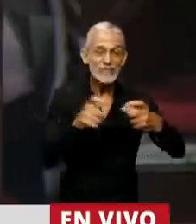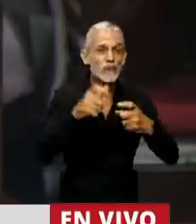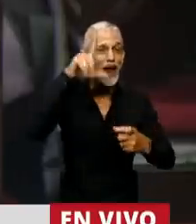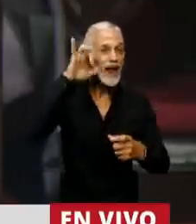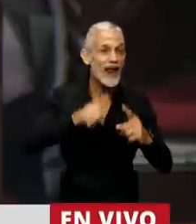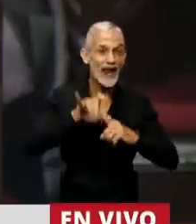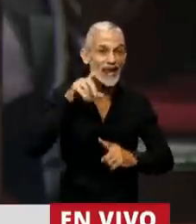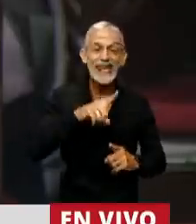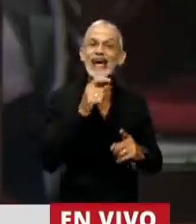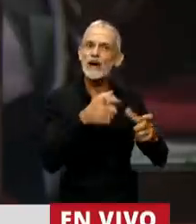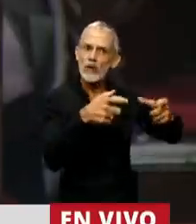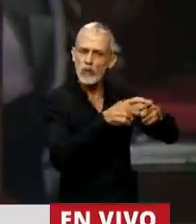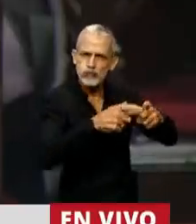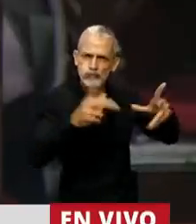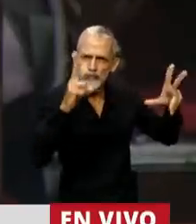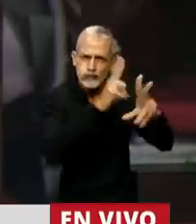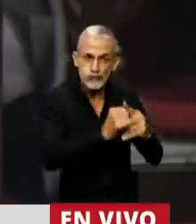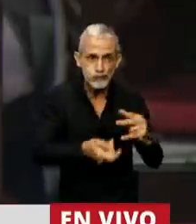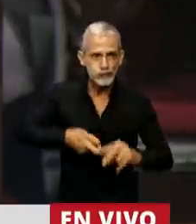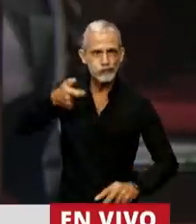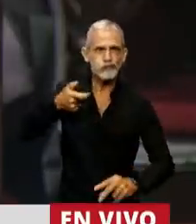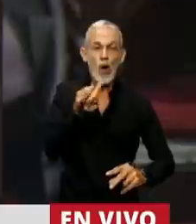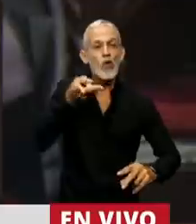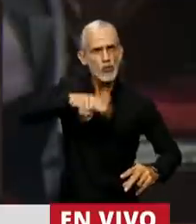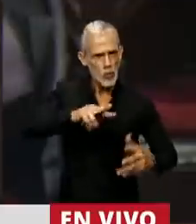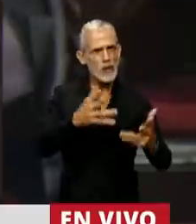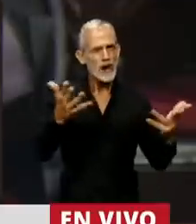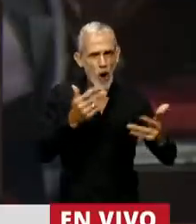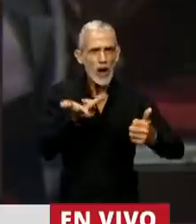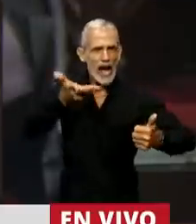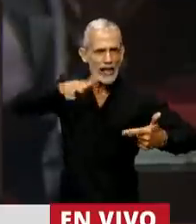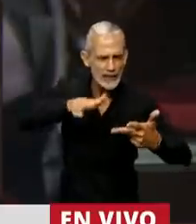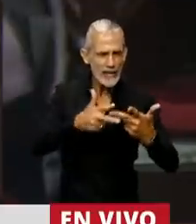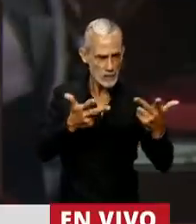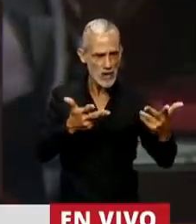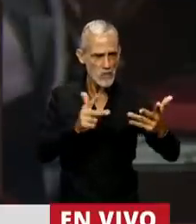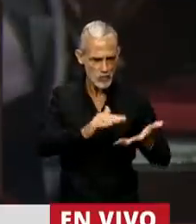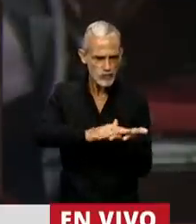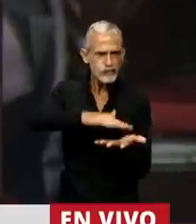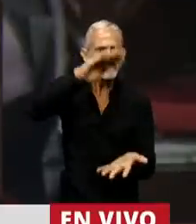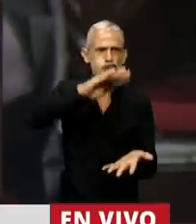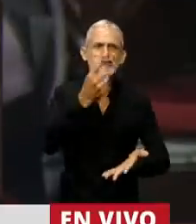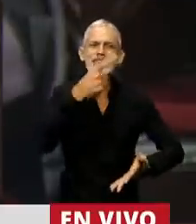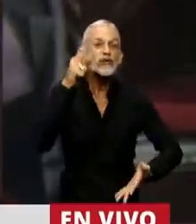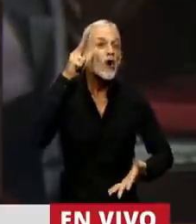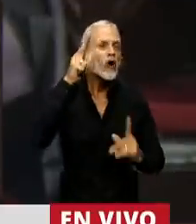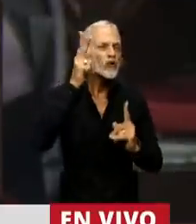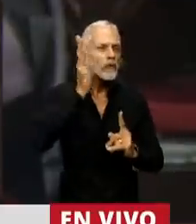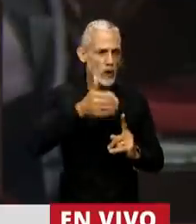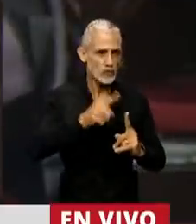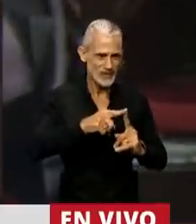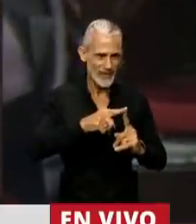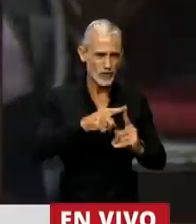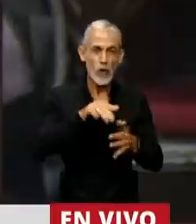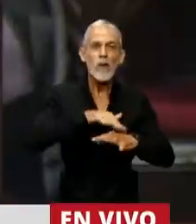LELIC, el stock de la LELIC, más que se duplicó, está llegando a triplicarse. Es ya el 108%